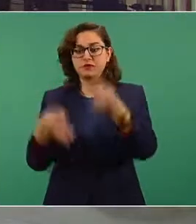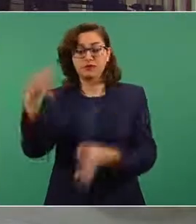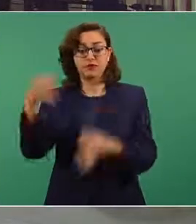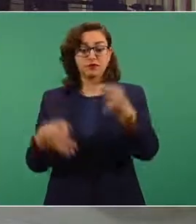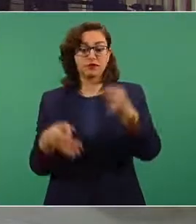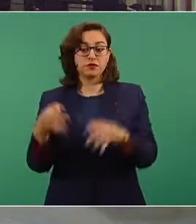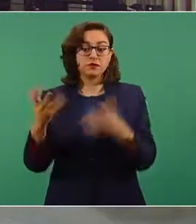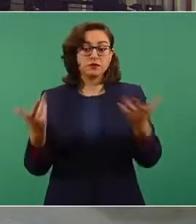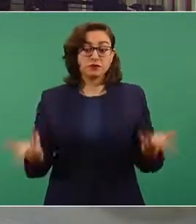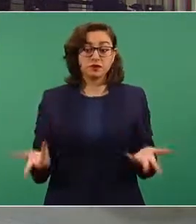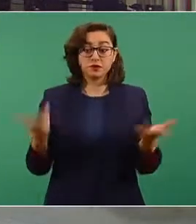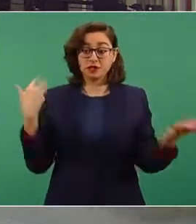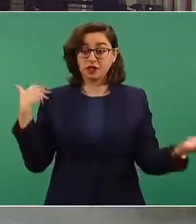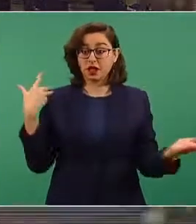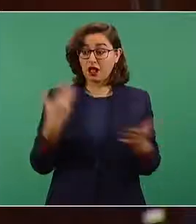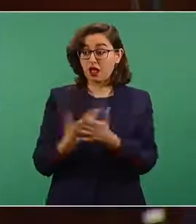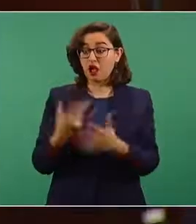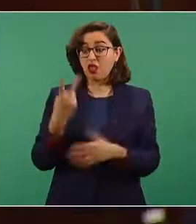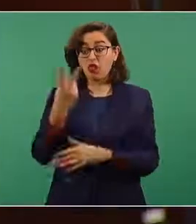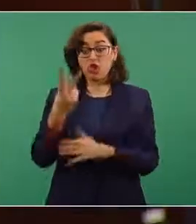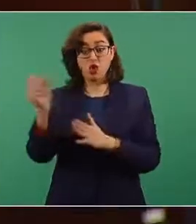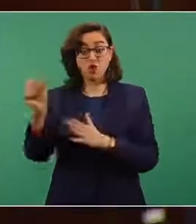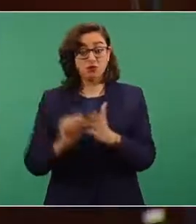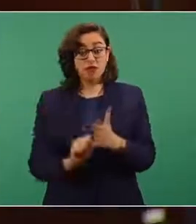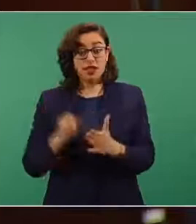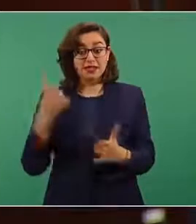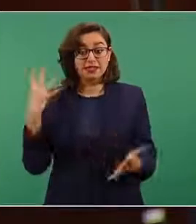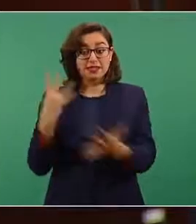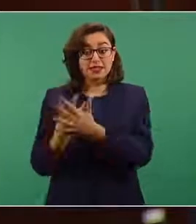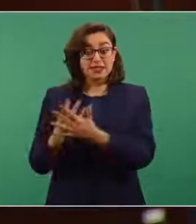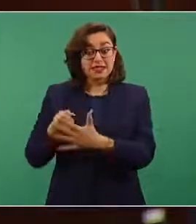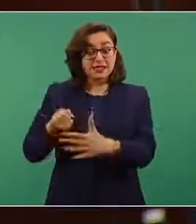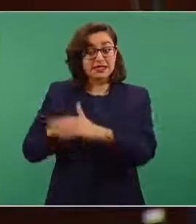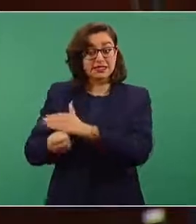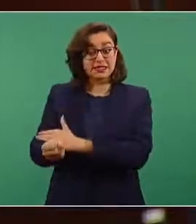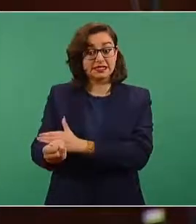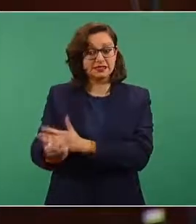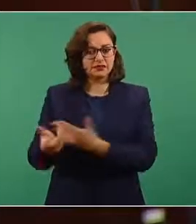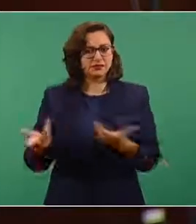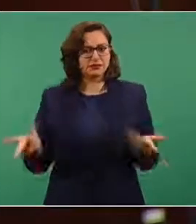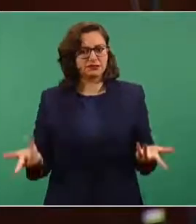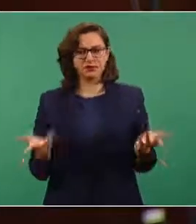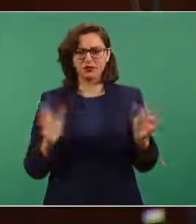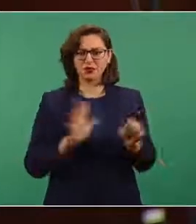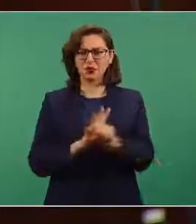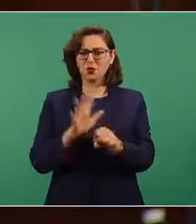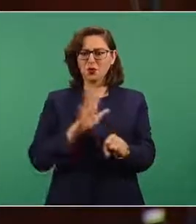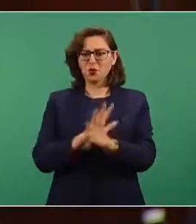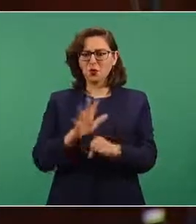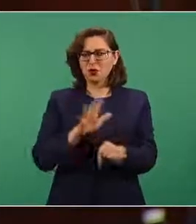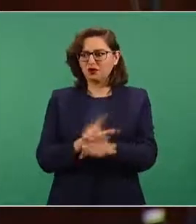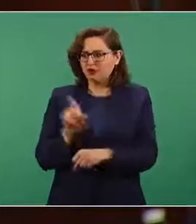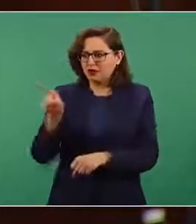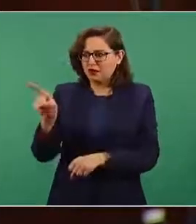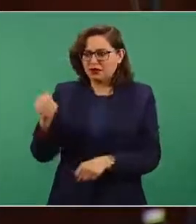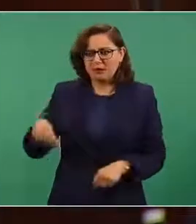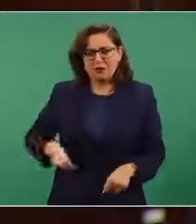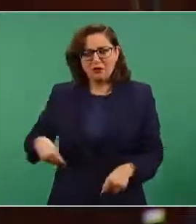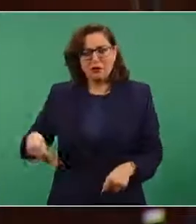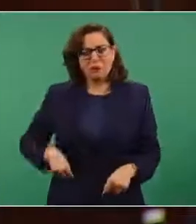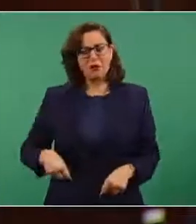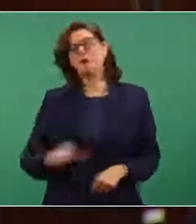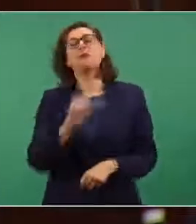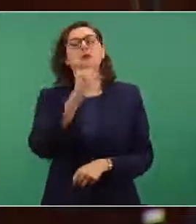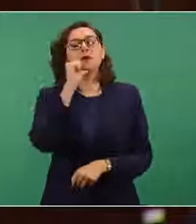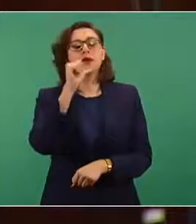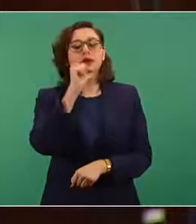caso que ahorita ya va a cumplir casi 2 meses encerrado por un delito que probablemente no cometió, presidente,